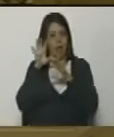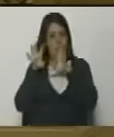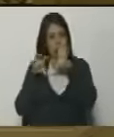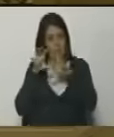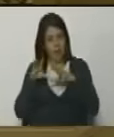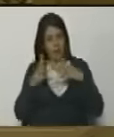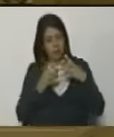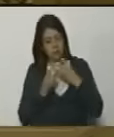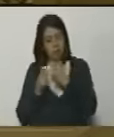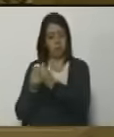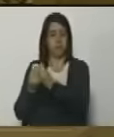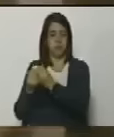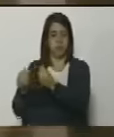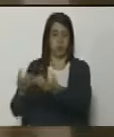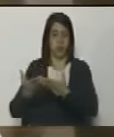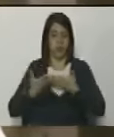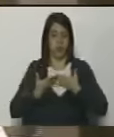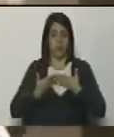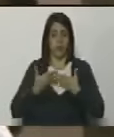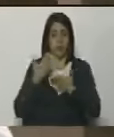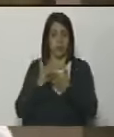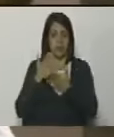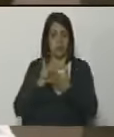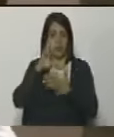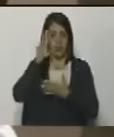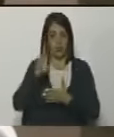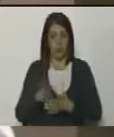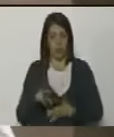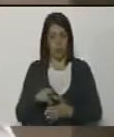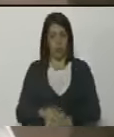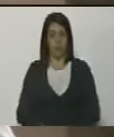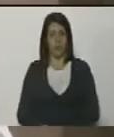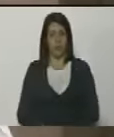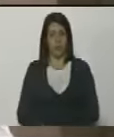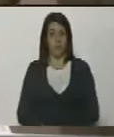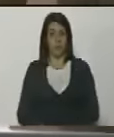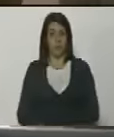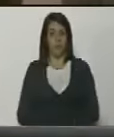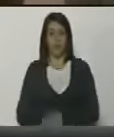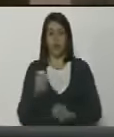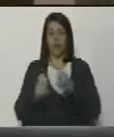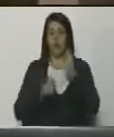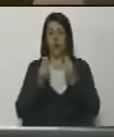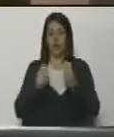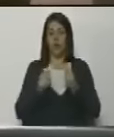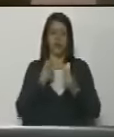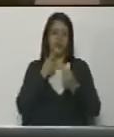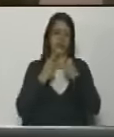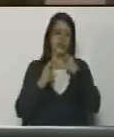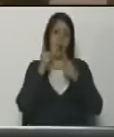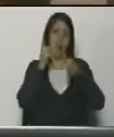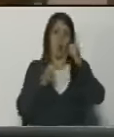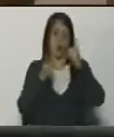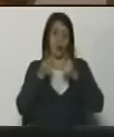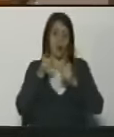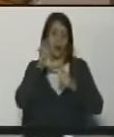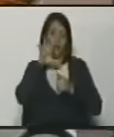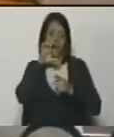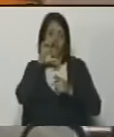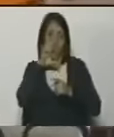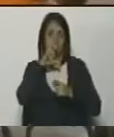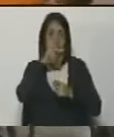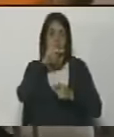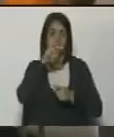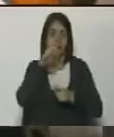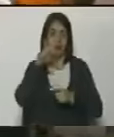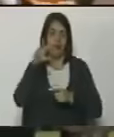de compañía nos entregan todos los días. Por supuesto, mencionarlo, el perro Nevado,